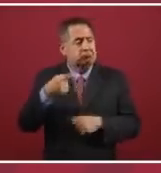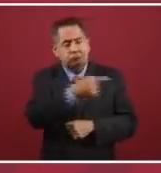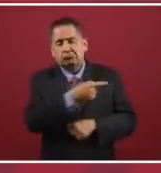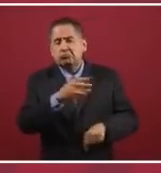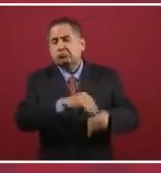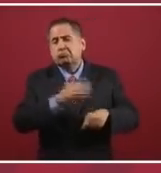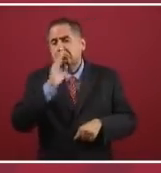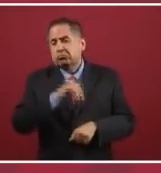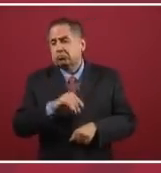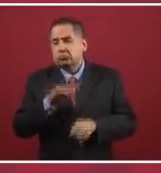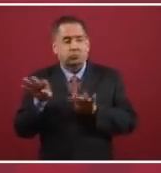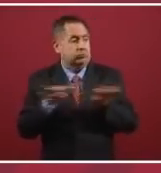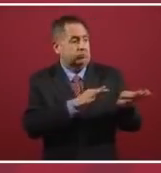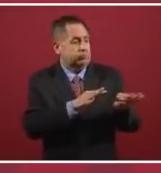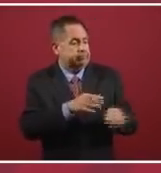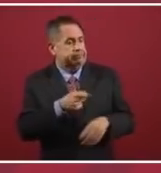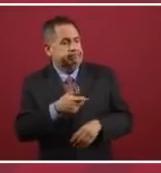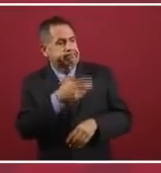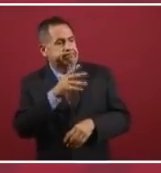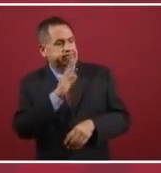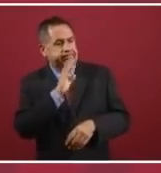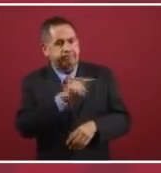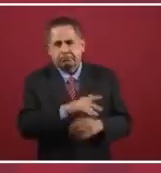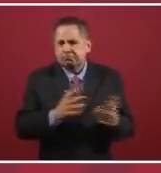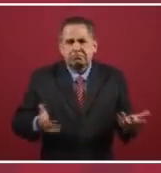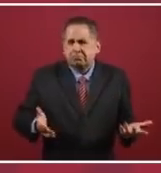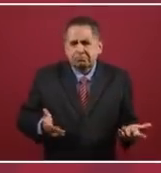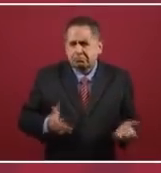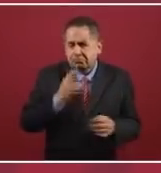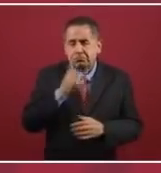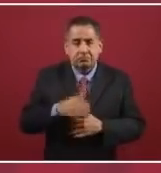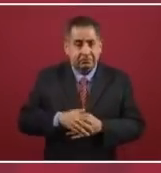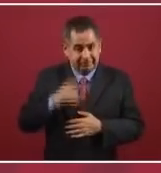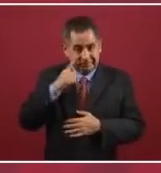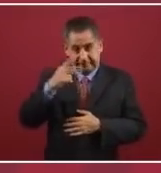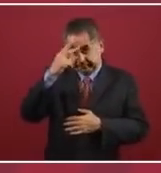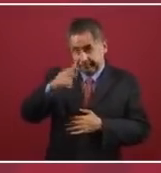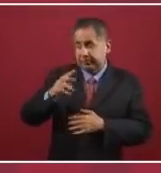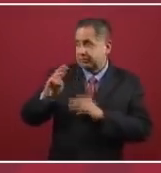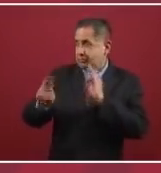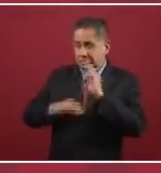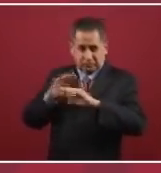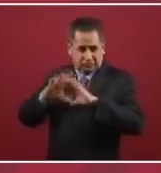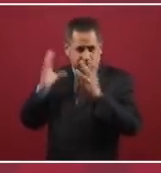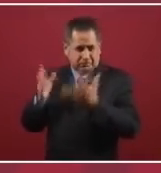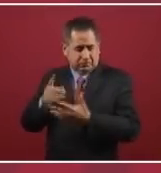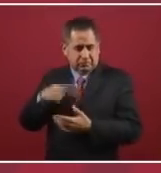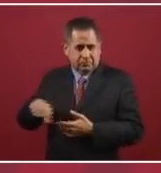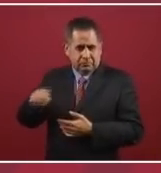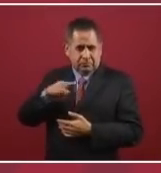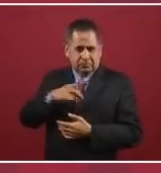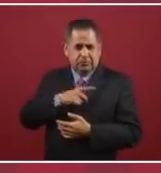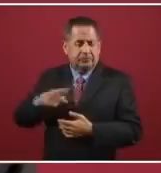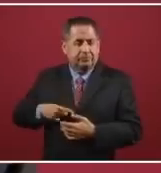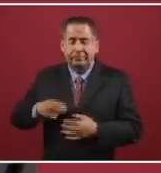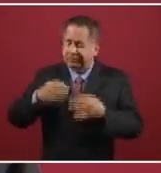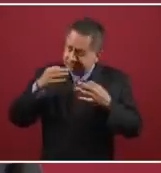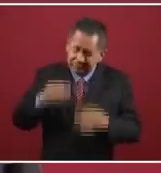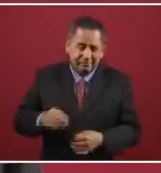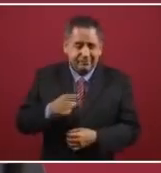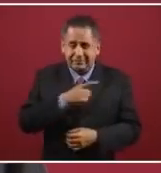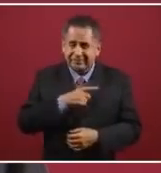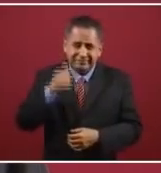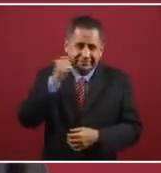todas las instituciones en México, en el mundo, deben de actuar con ética.